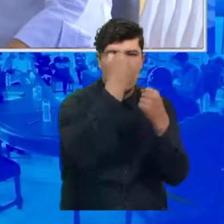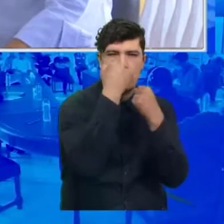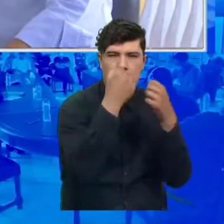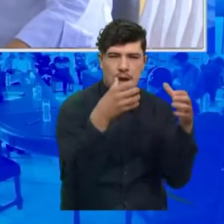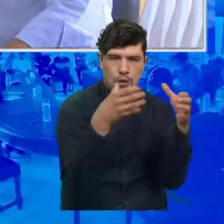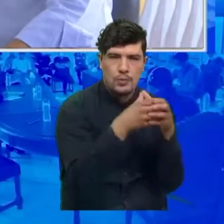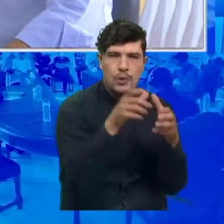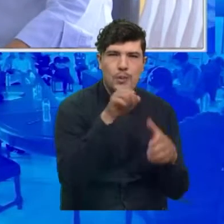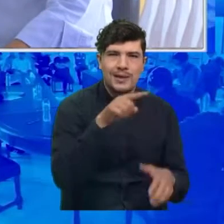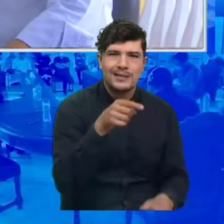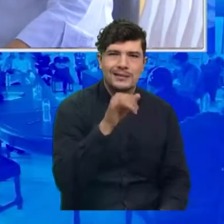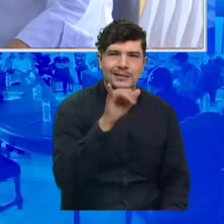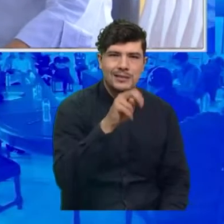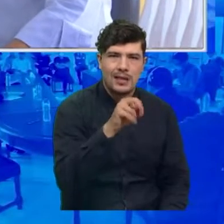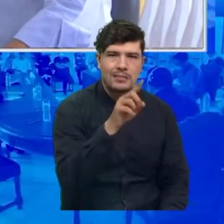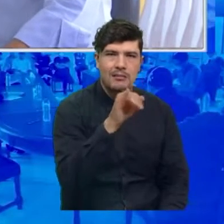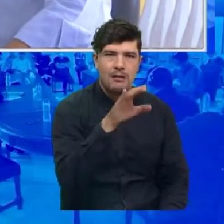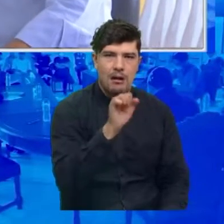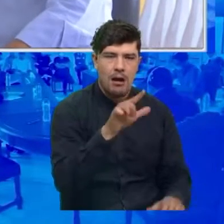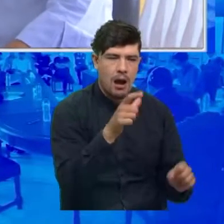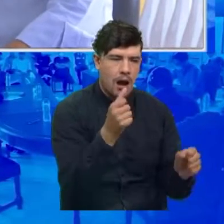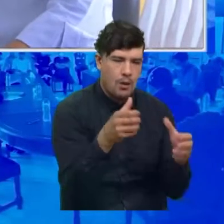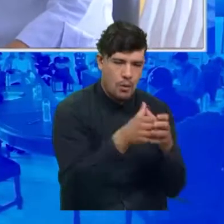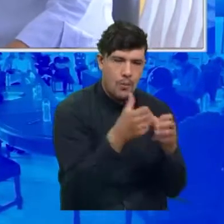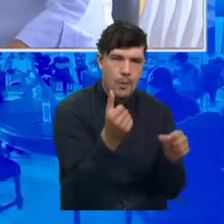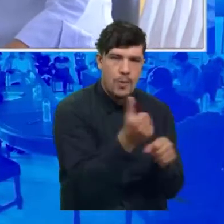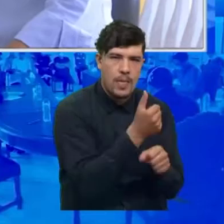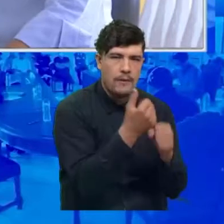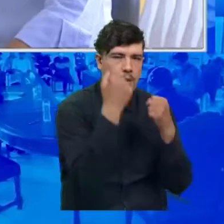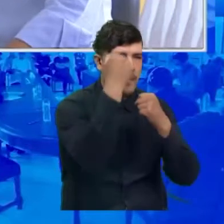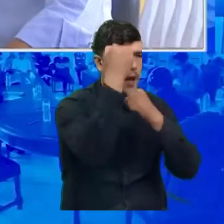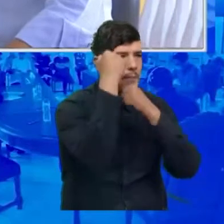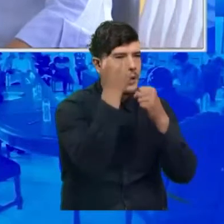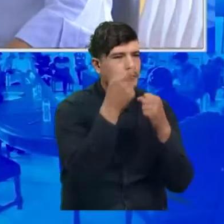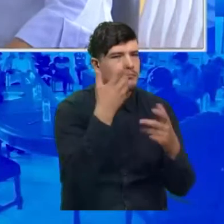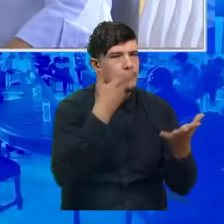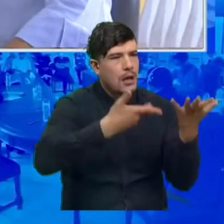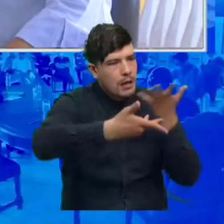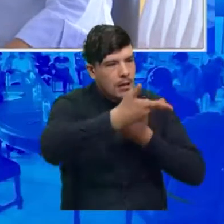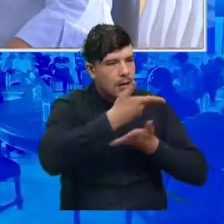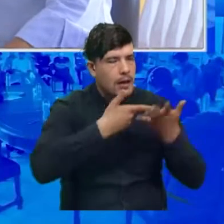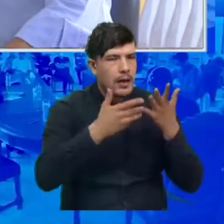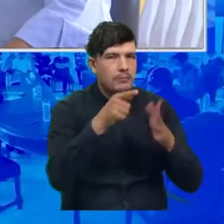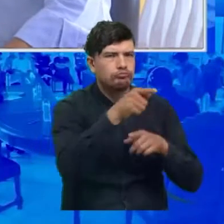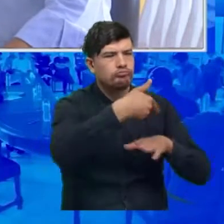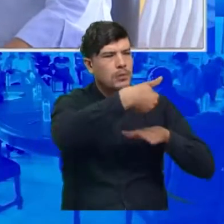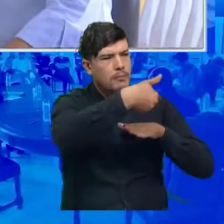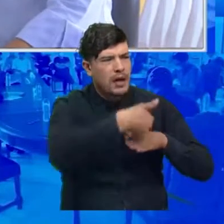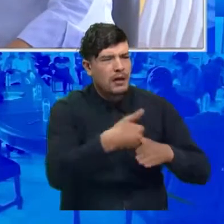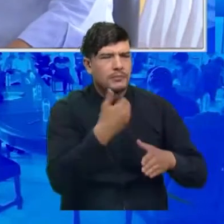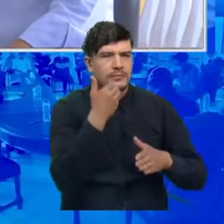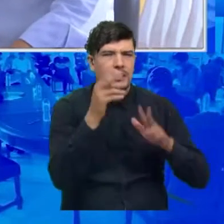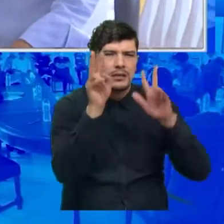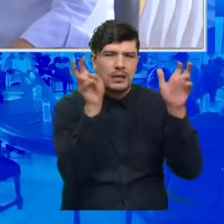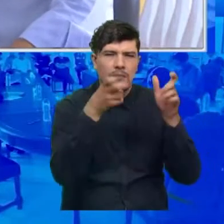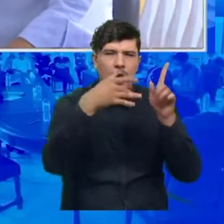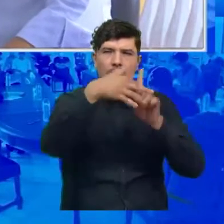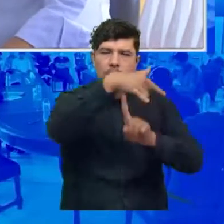digamos inquietudes frente al tema de el tema ambiental